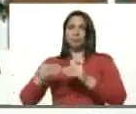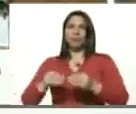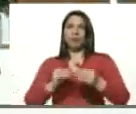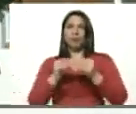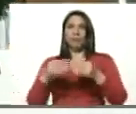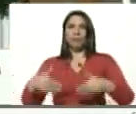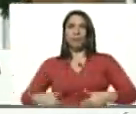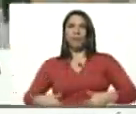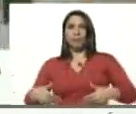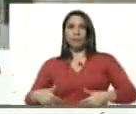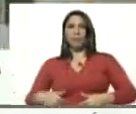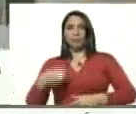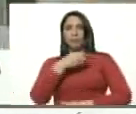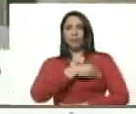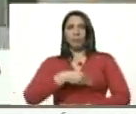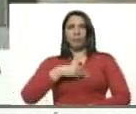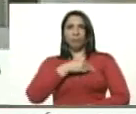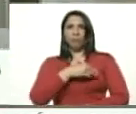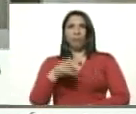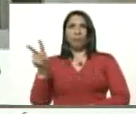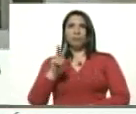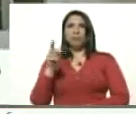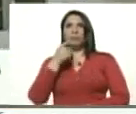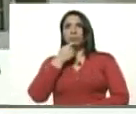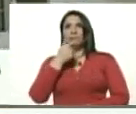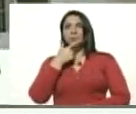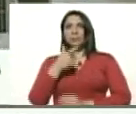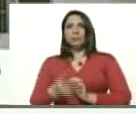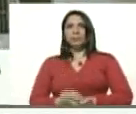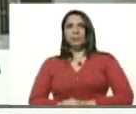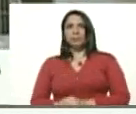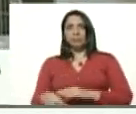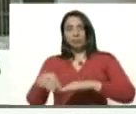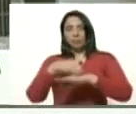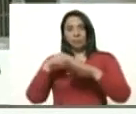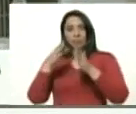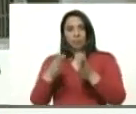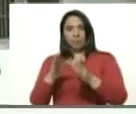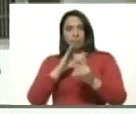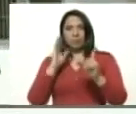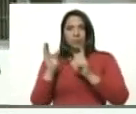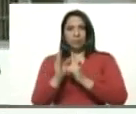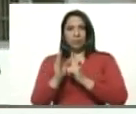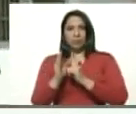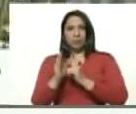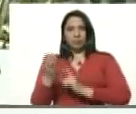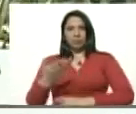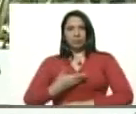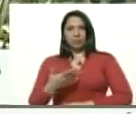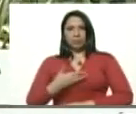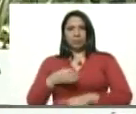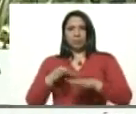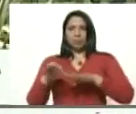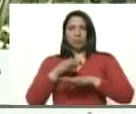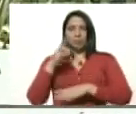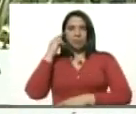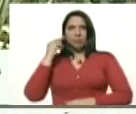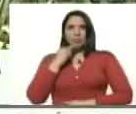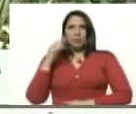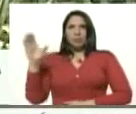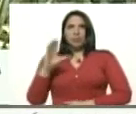el esfuerzo de la misión Venezuela Bella, el Ministerio de Cultura y la Alcaldía del Municipio